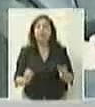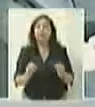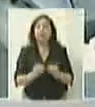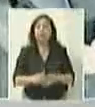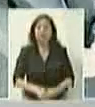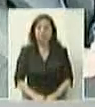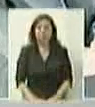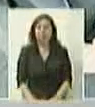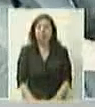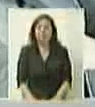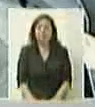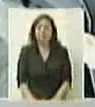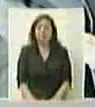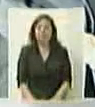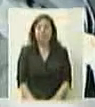menos.